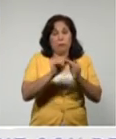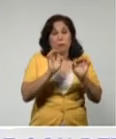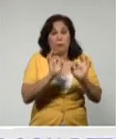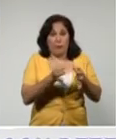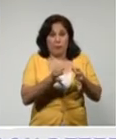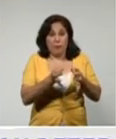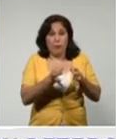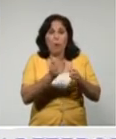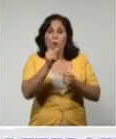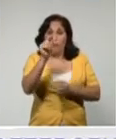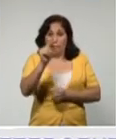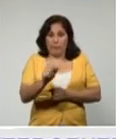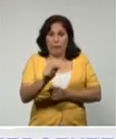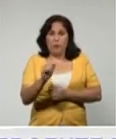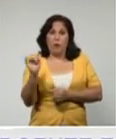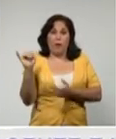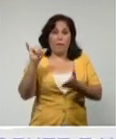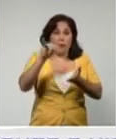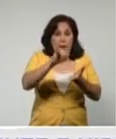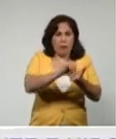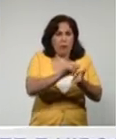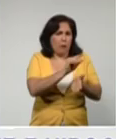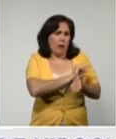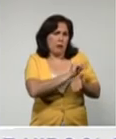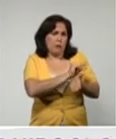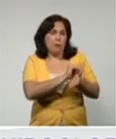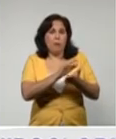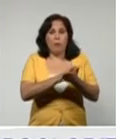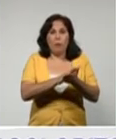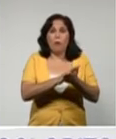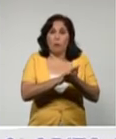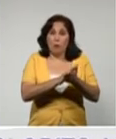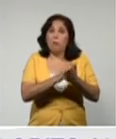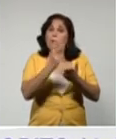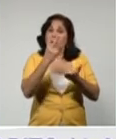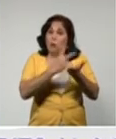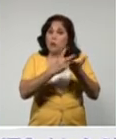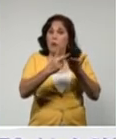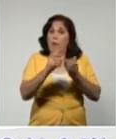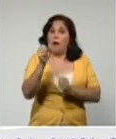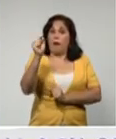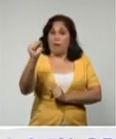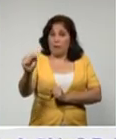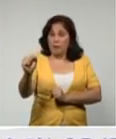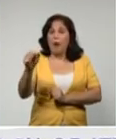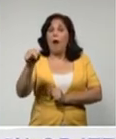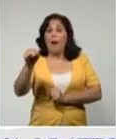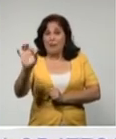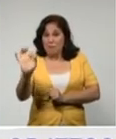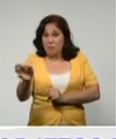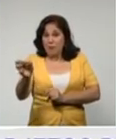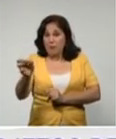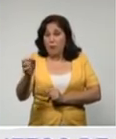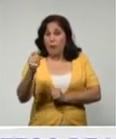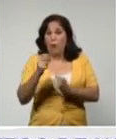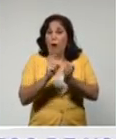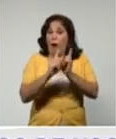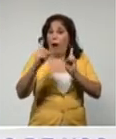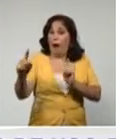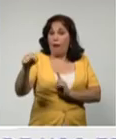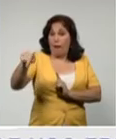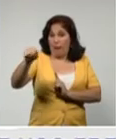una persona que llegó recientemente, hizo su cuarentena y estando en cuarentena, por lo tanto,